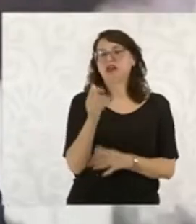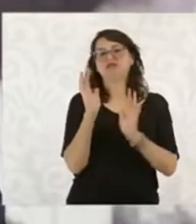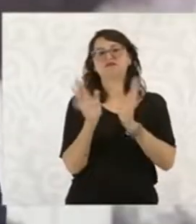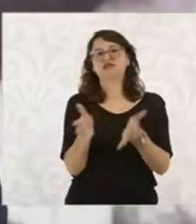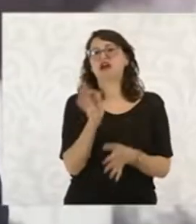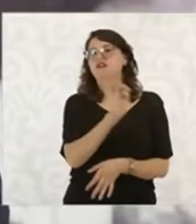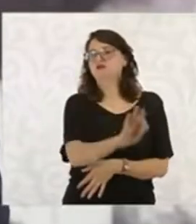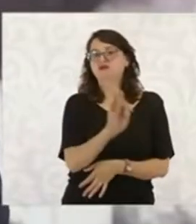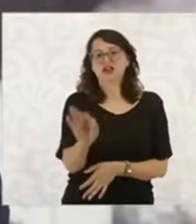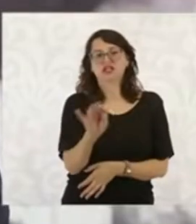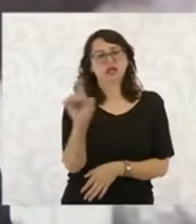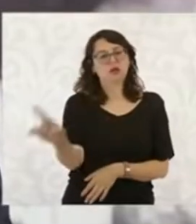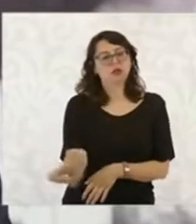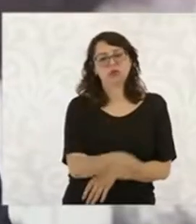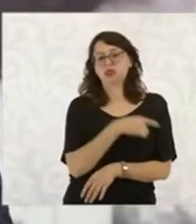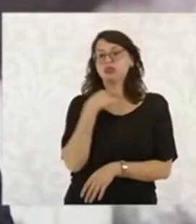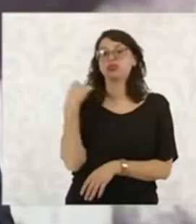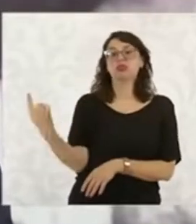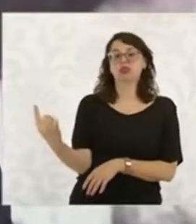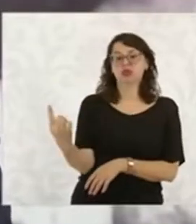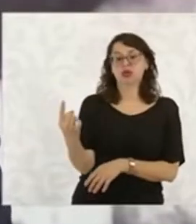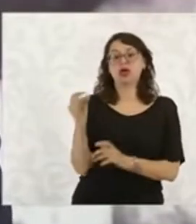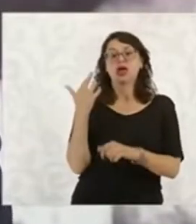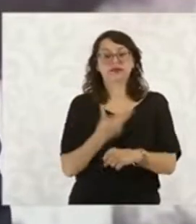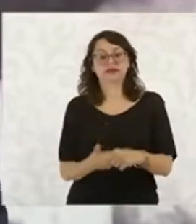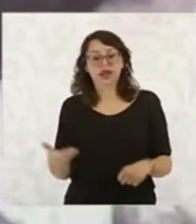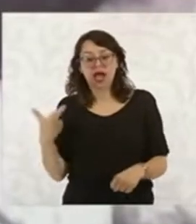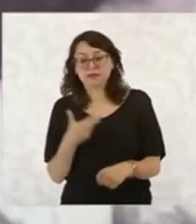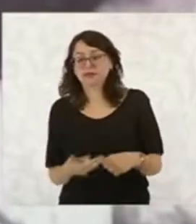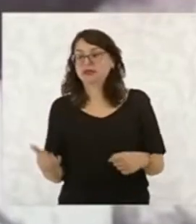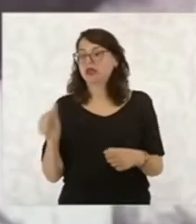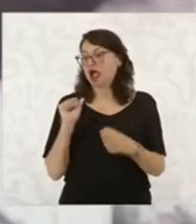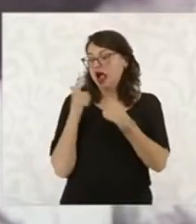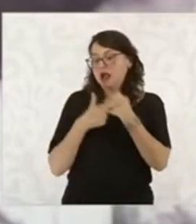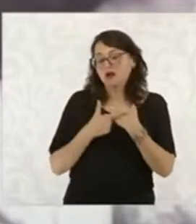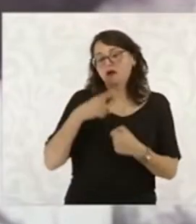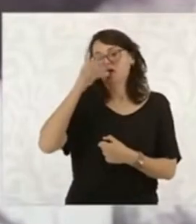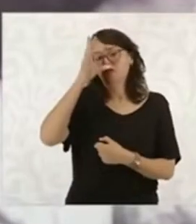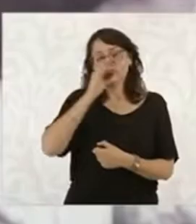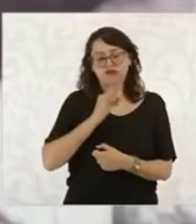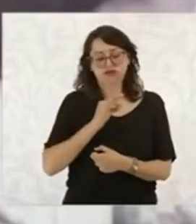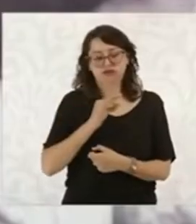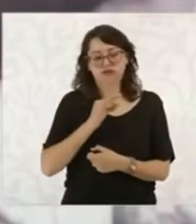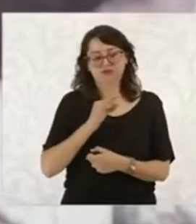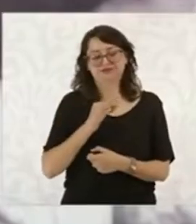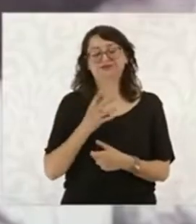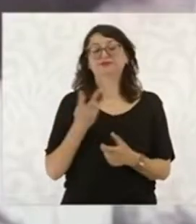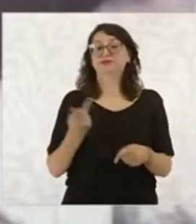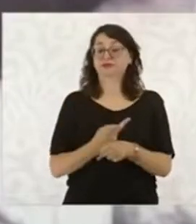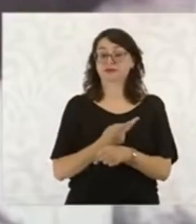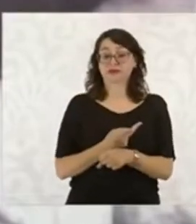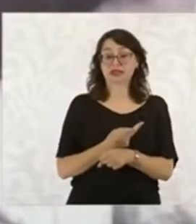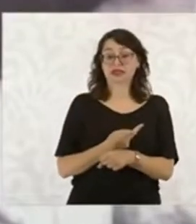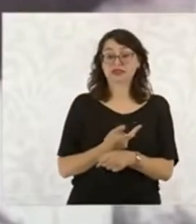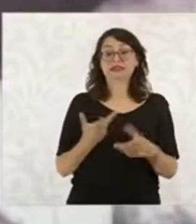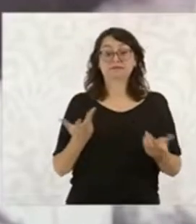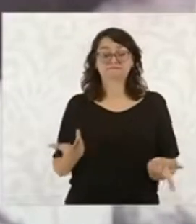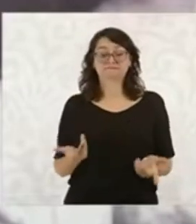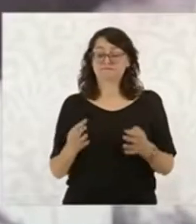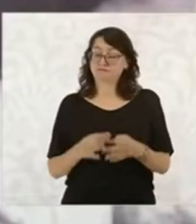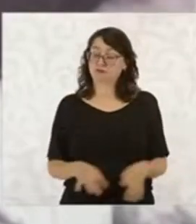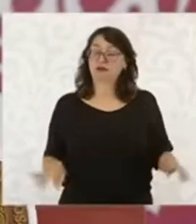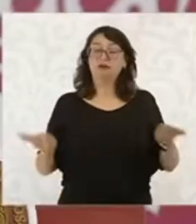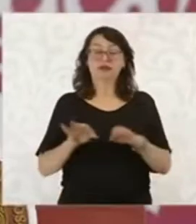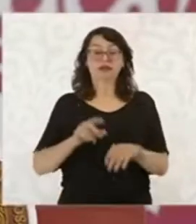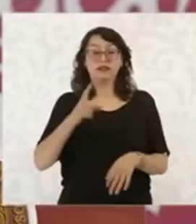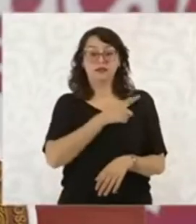realizaron el trámite de prórroga en la forma y tiempos establecidos por la ley. Al respecto, es preciso recordar dos